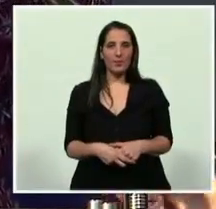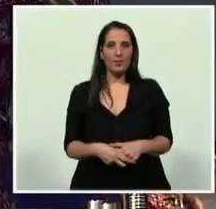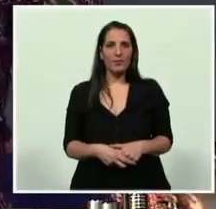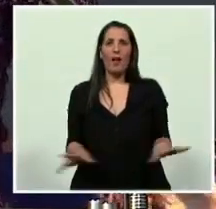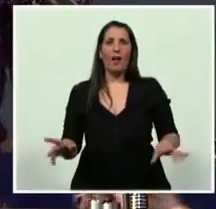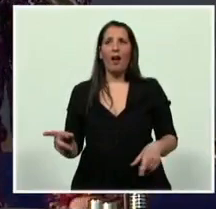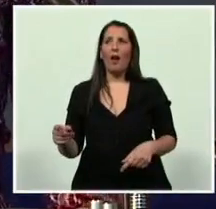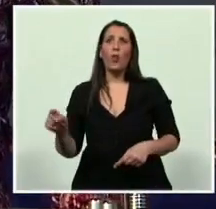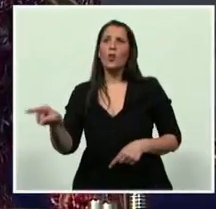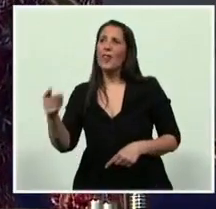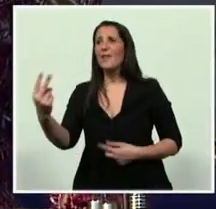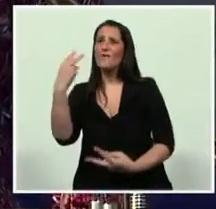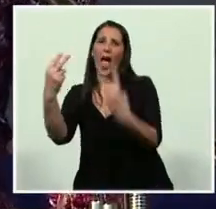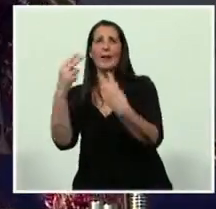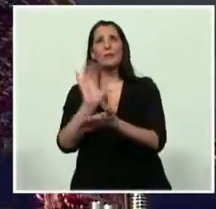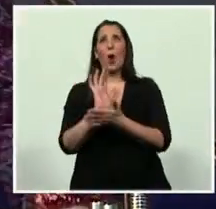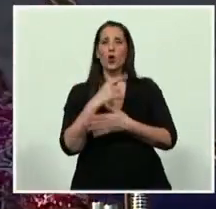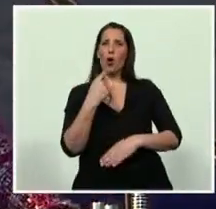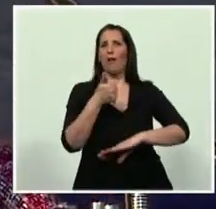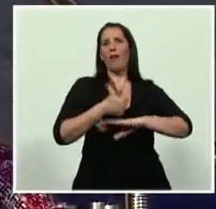no me van a ver en set de televisión.